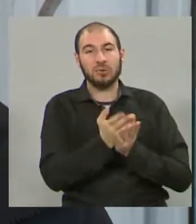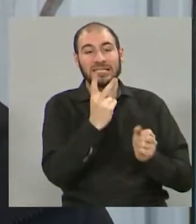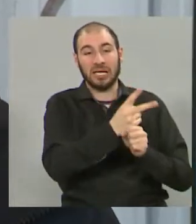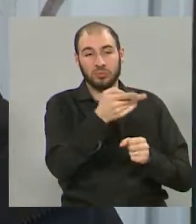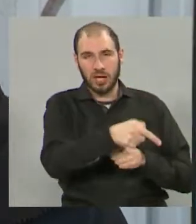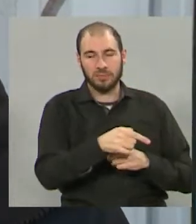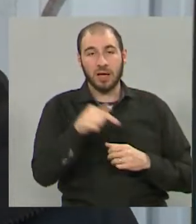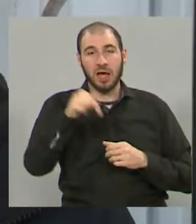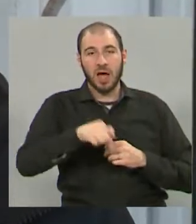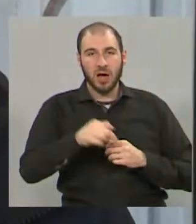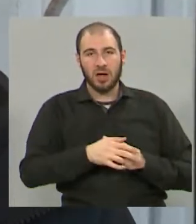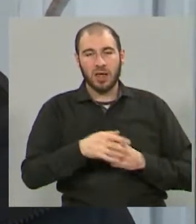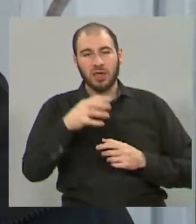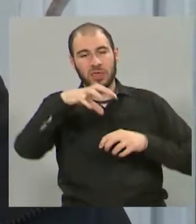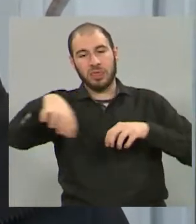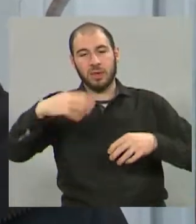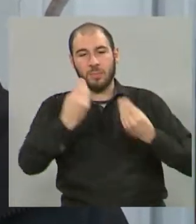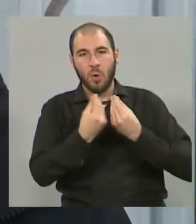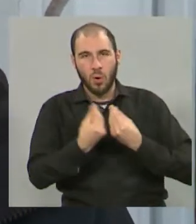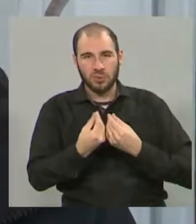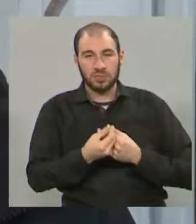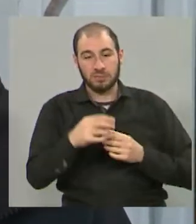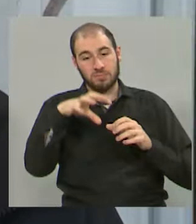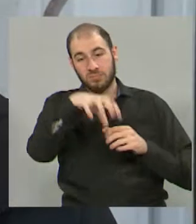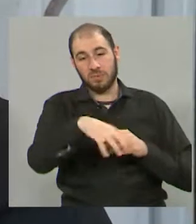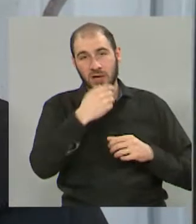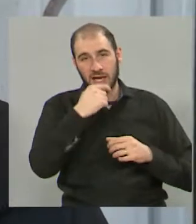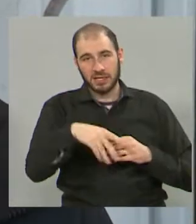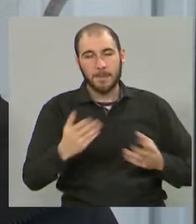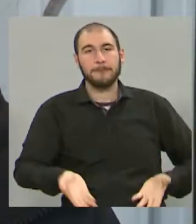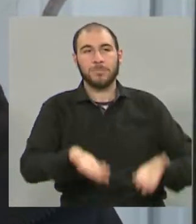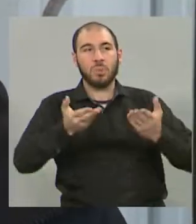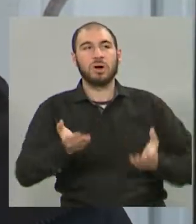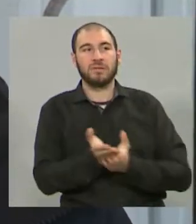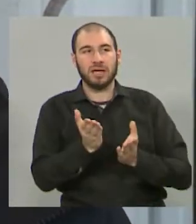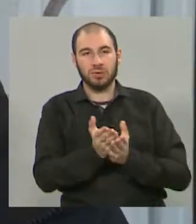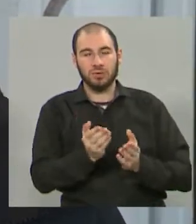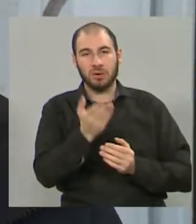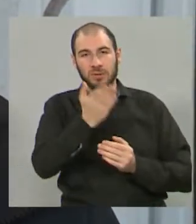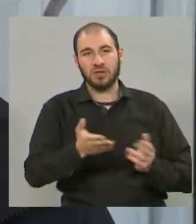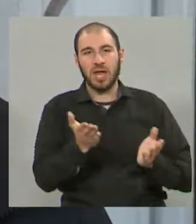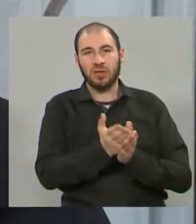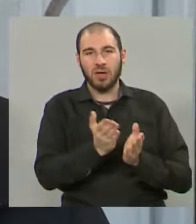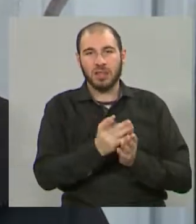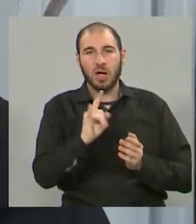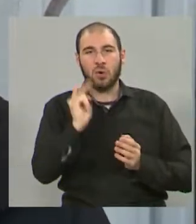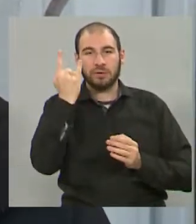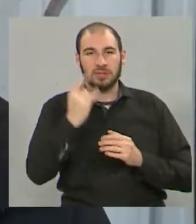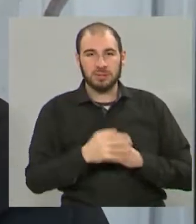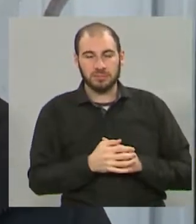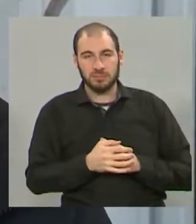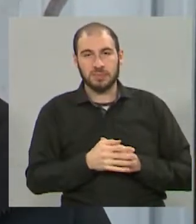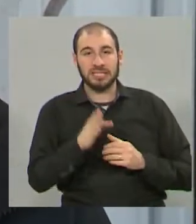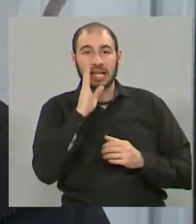hoy en día tiene muchas divisiones entre ellas está que promueve el estudio de estudiantes universitarios